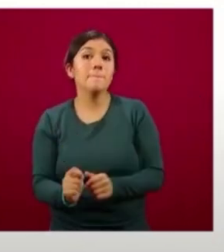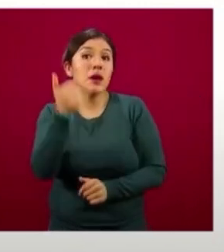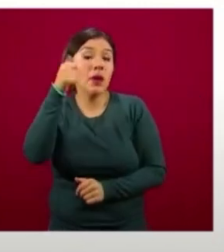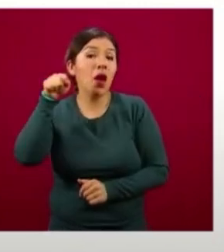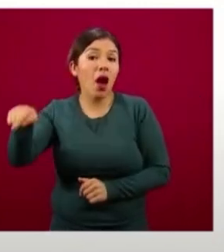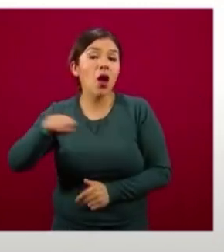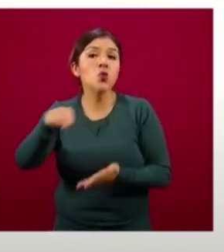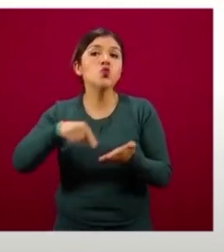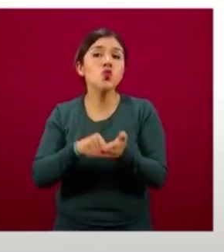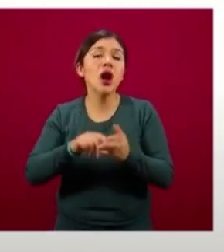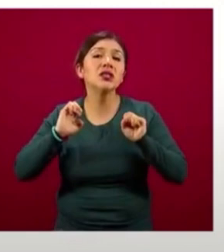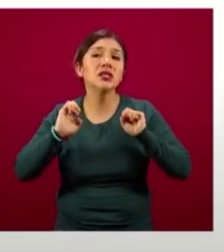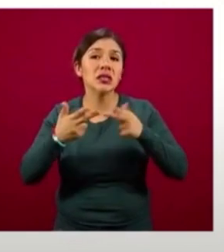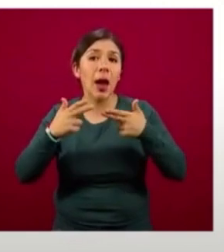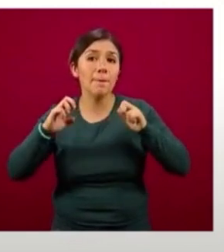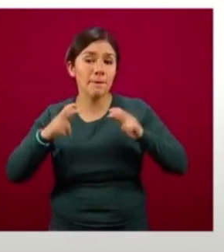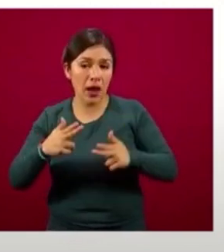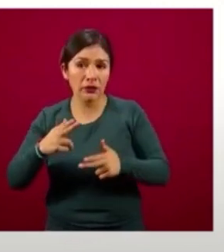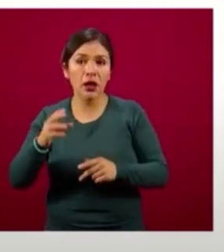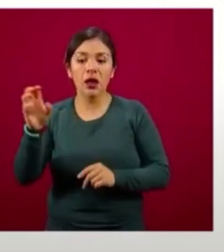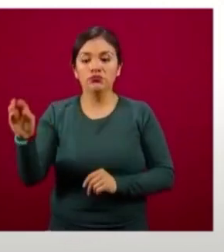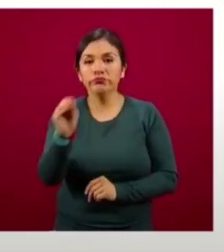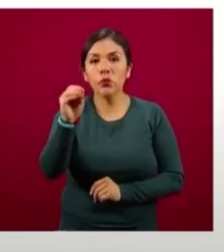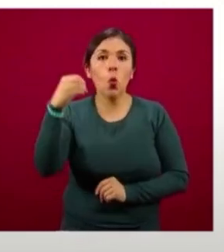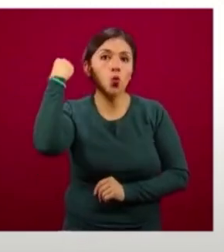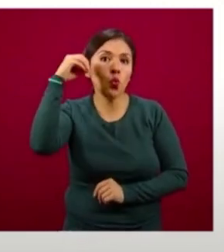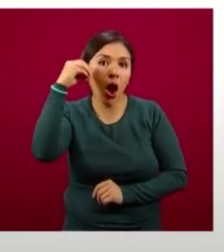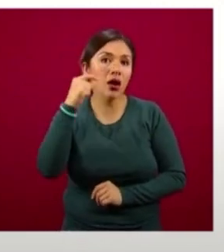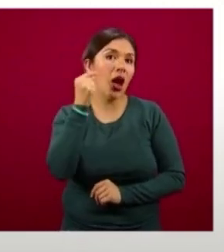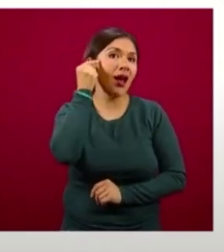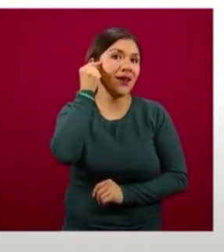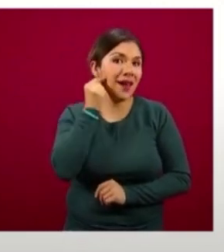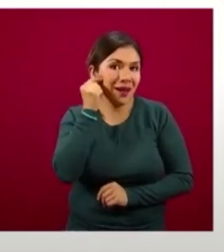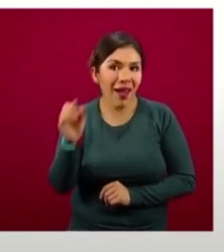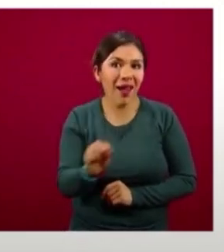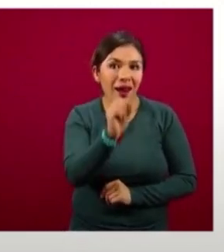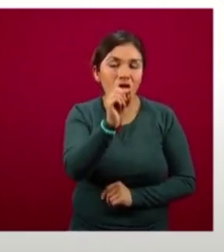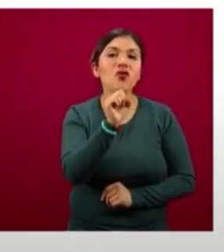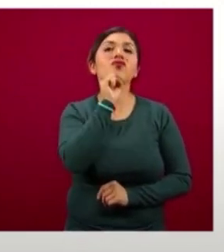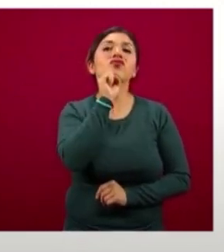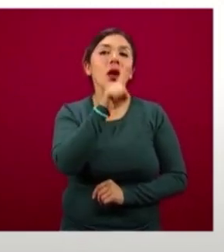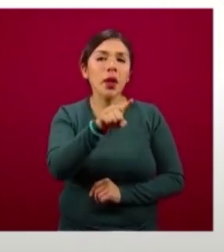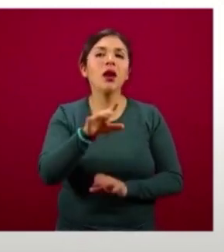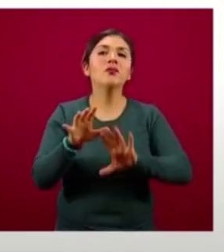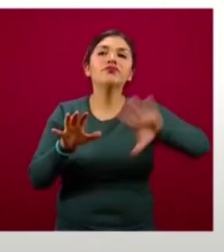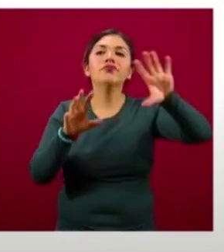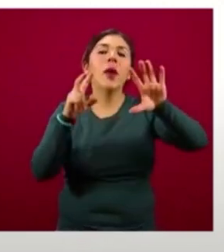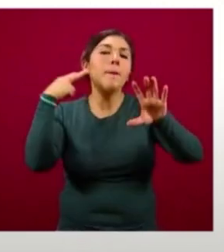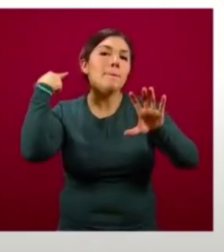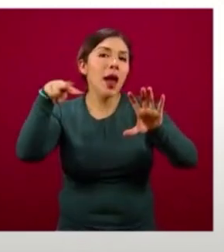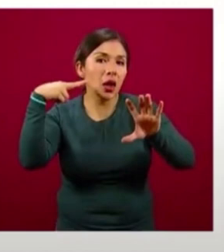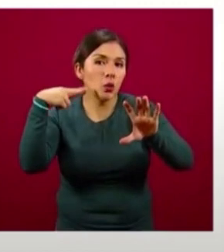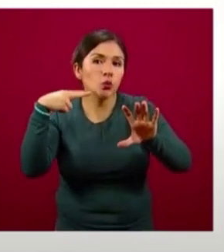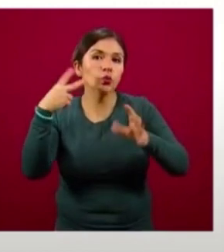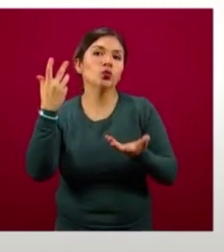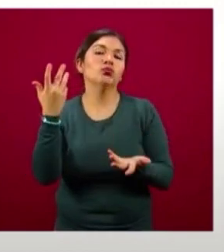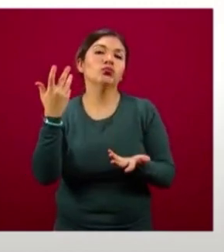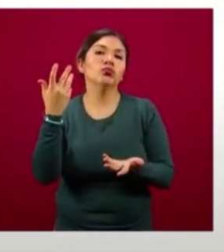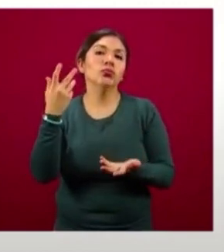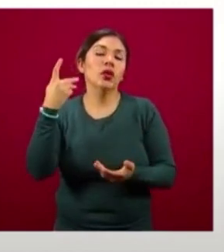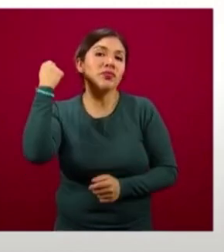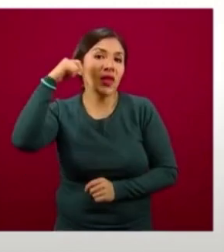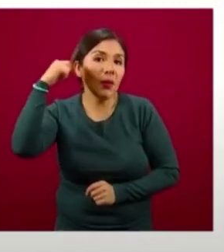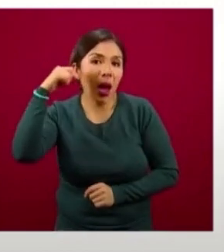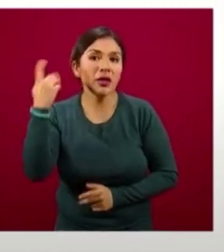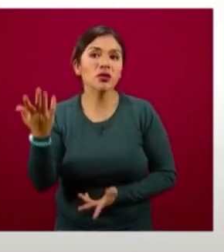Oaxaca, Guerrero, y también nos vamos hacia la parte de Veracruz, Tabasco, Estado